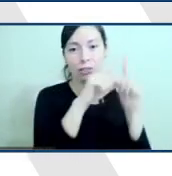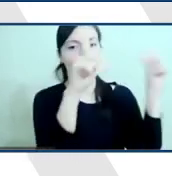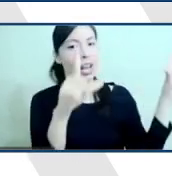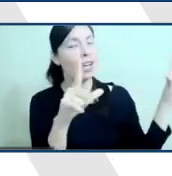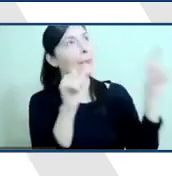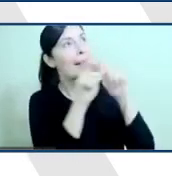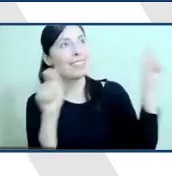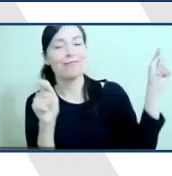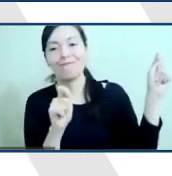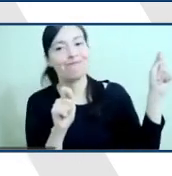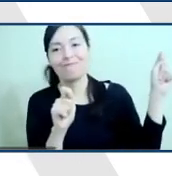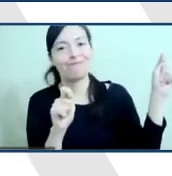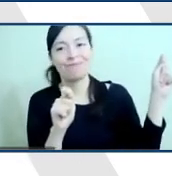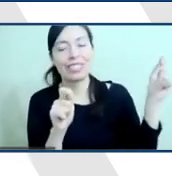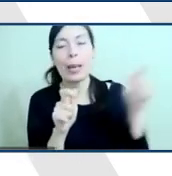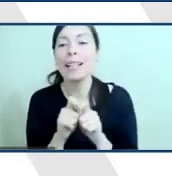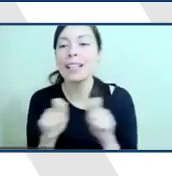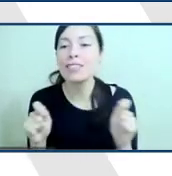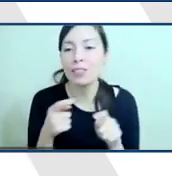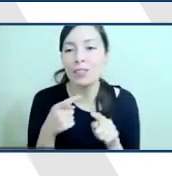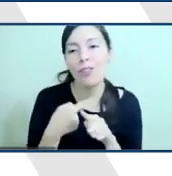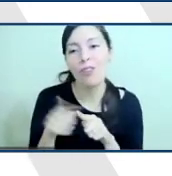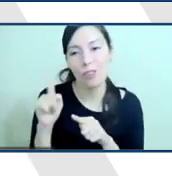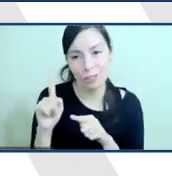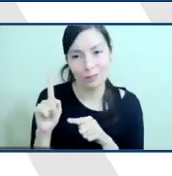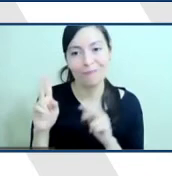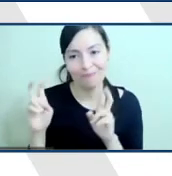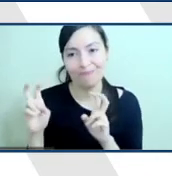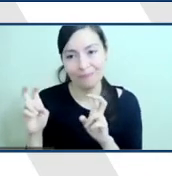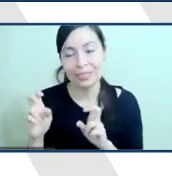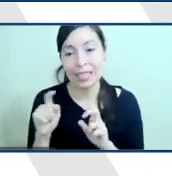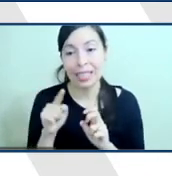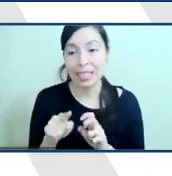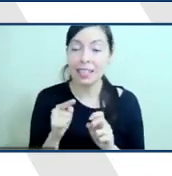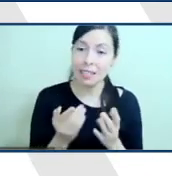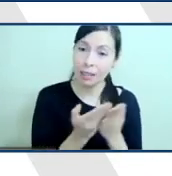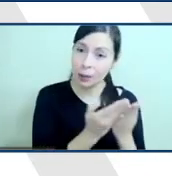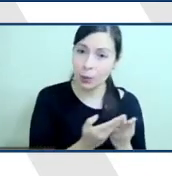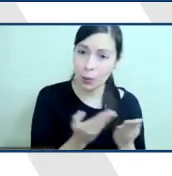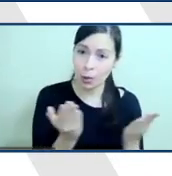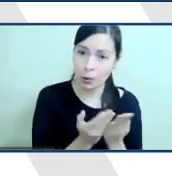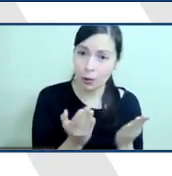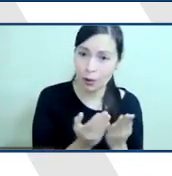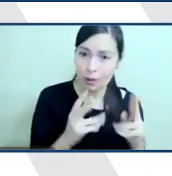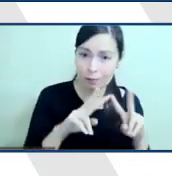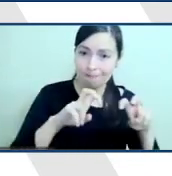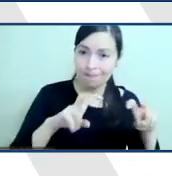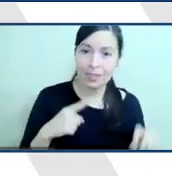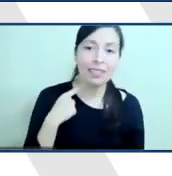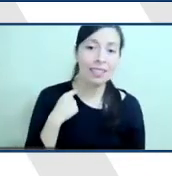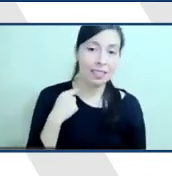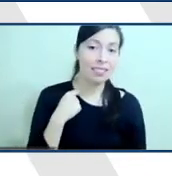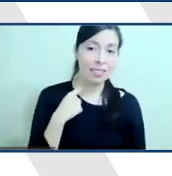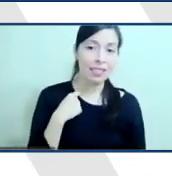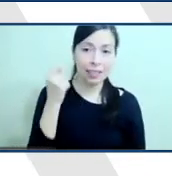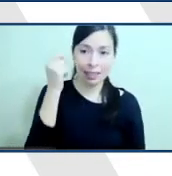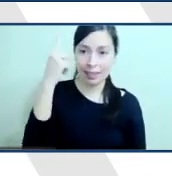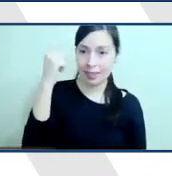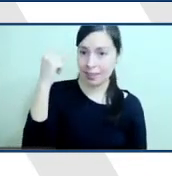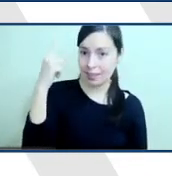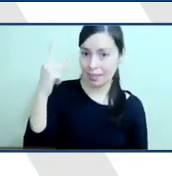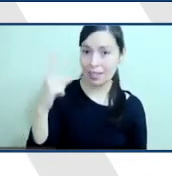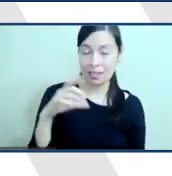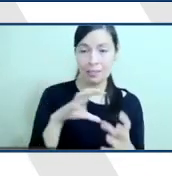entonces en la atmósfera de nuestro planeta. Es un estudio que de todos modos es interesante, tiene cierta relevancia para entender las dinámicas de nuestro